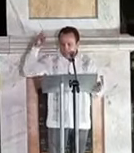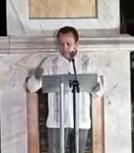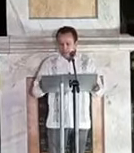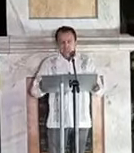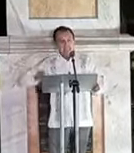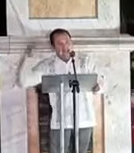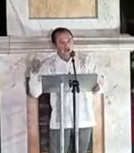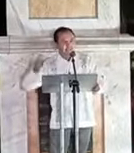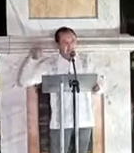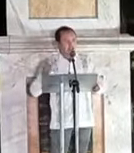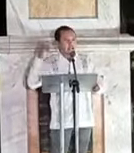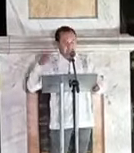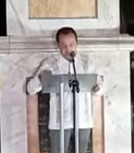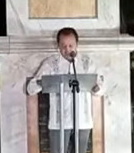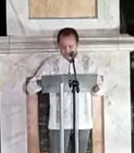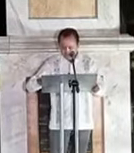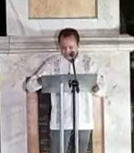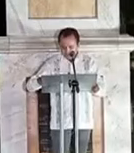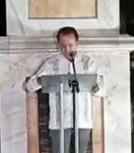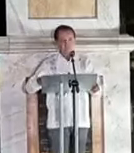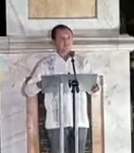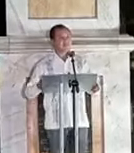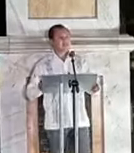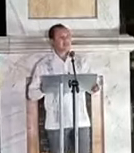mienten y ya no se burlan de la gente.